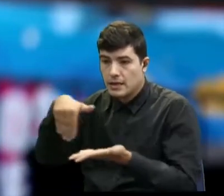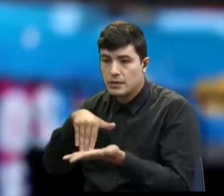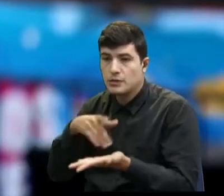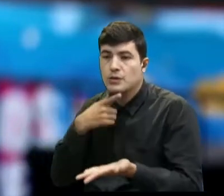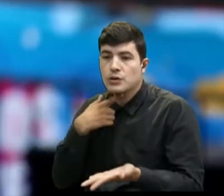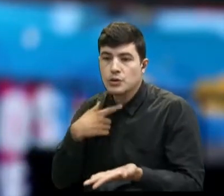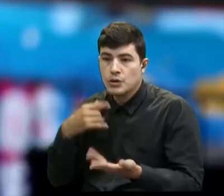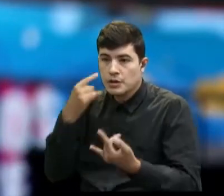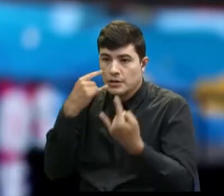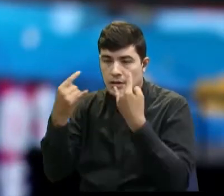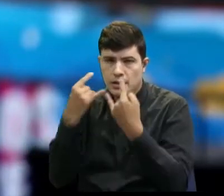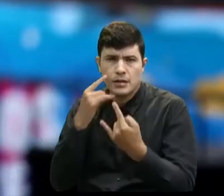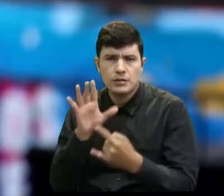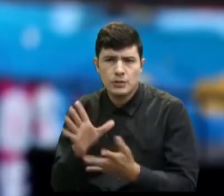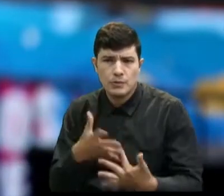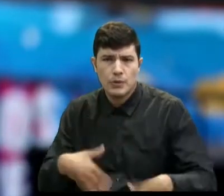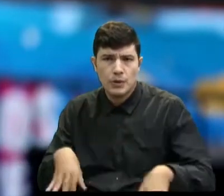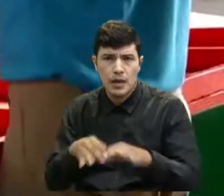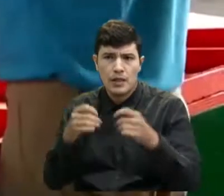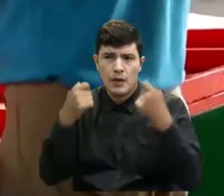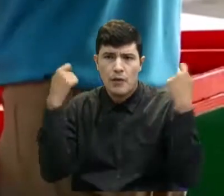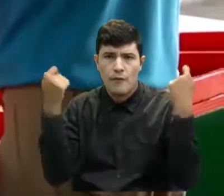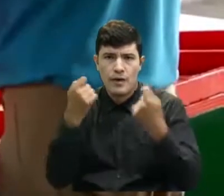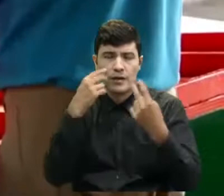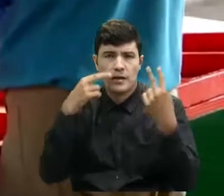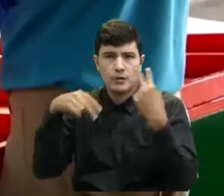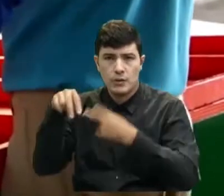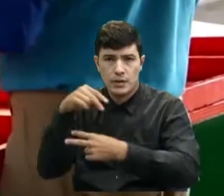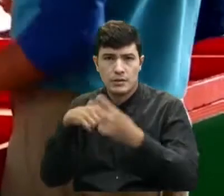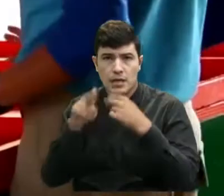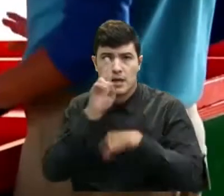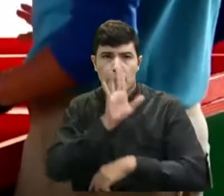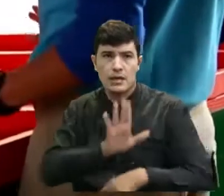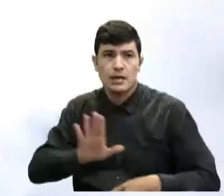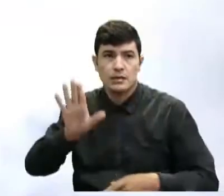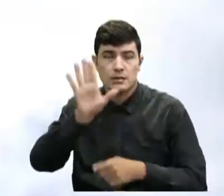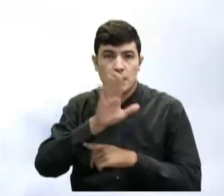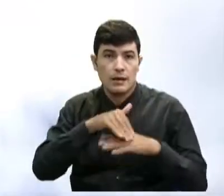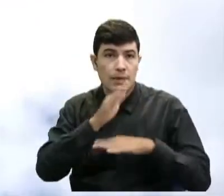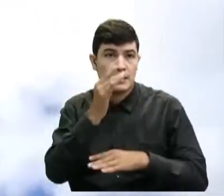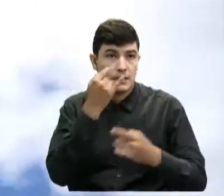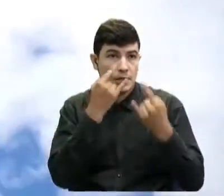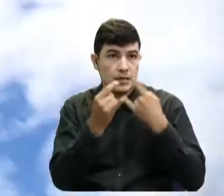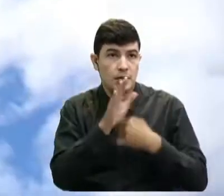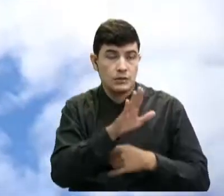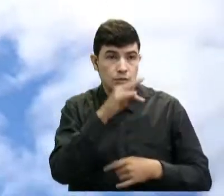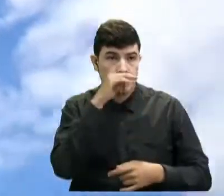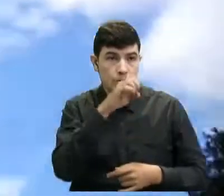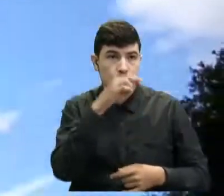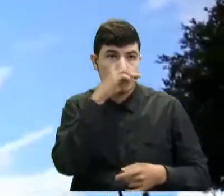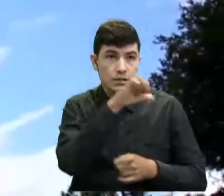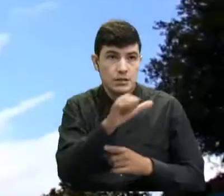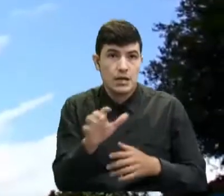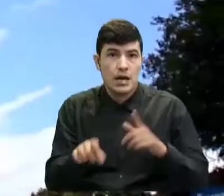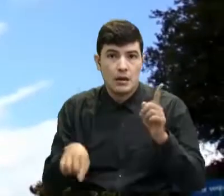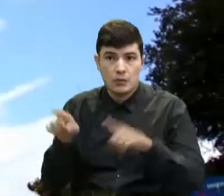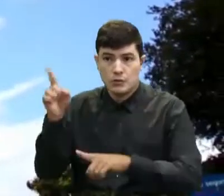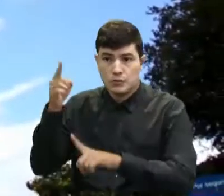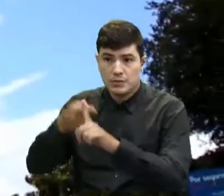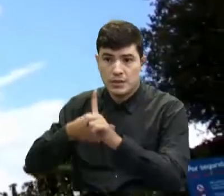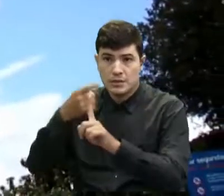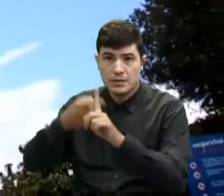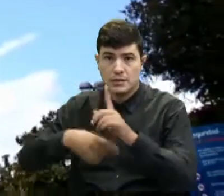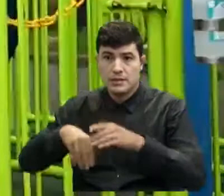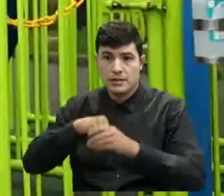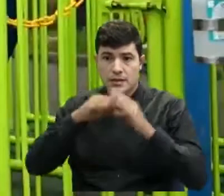para construir una oferta turística nacional. Los más entusiasmados son los niños, ya que luego de algunos meses en casa pueden salir a disfrutar